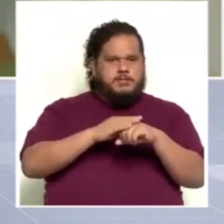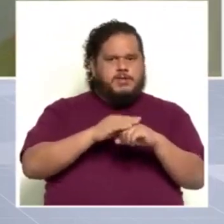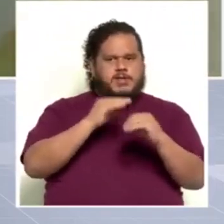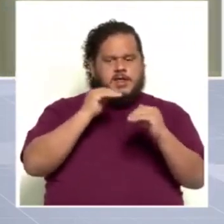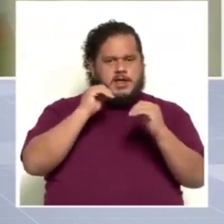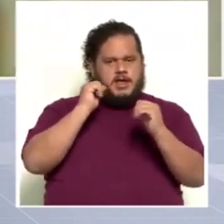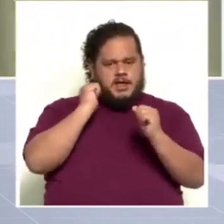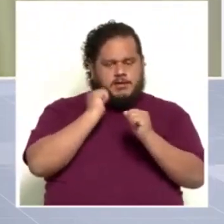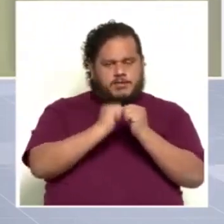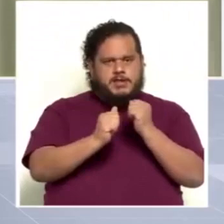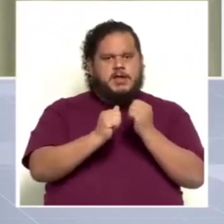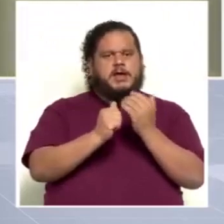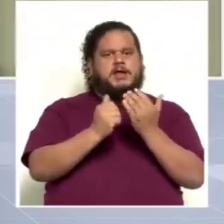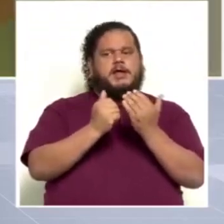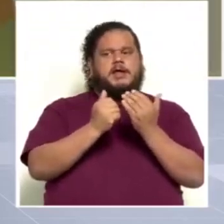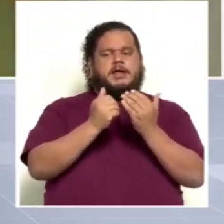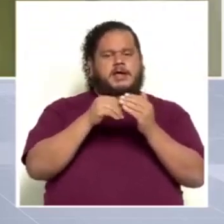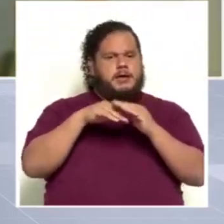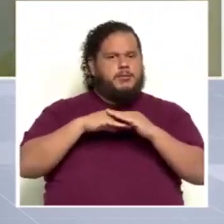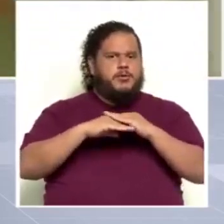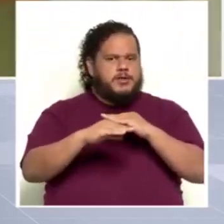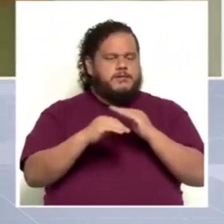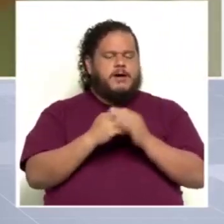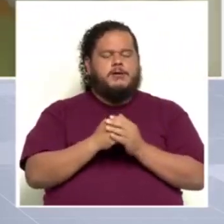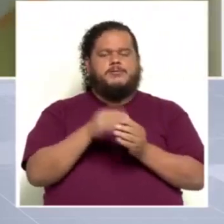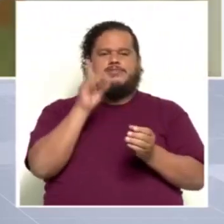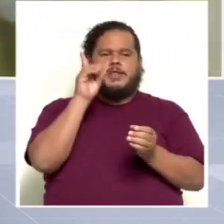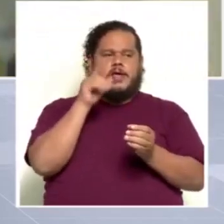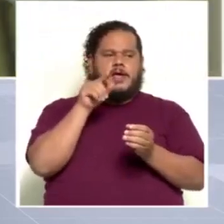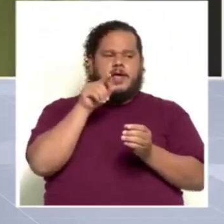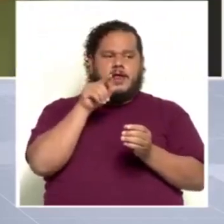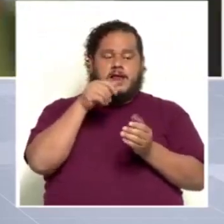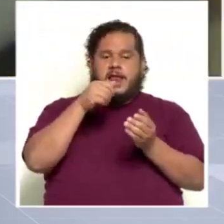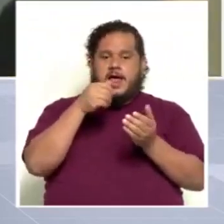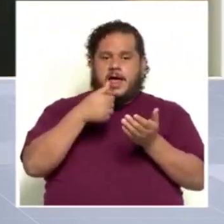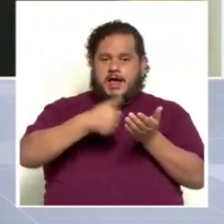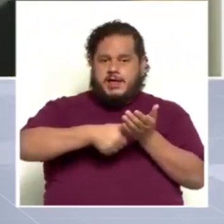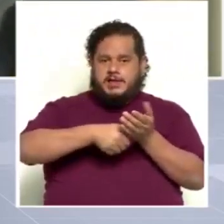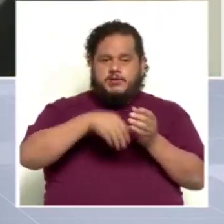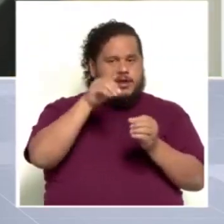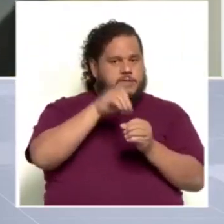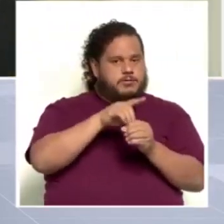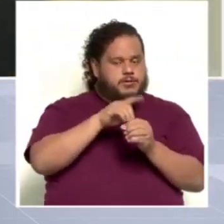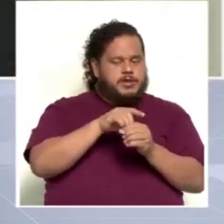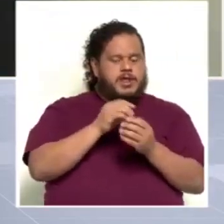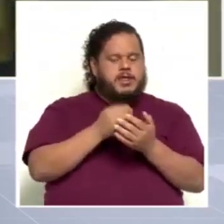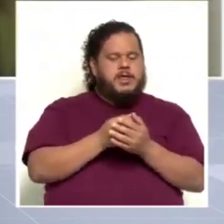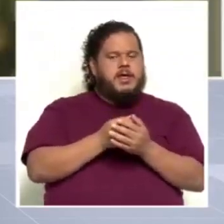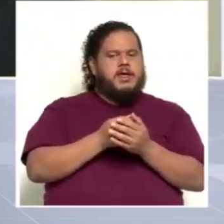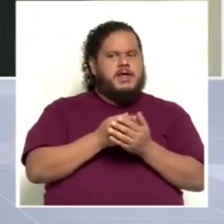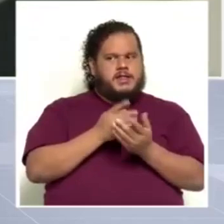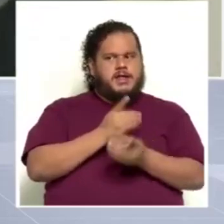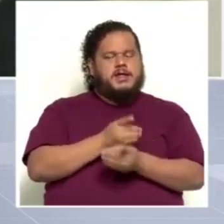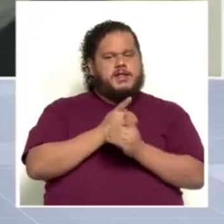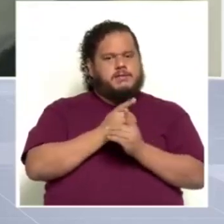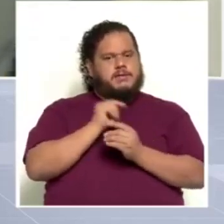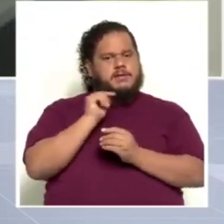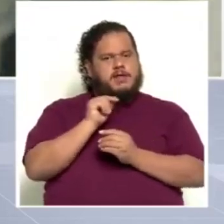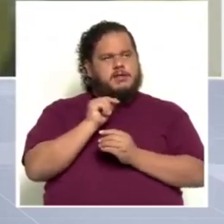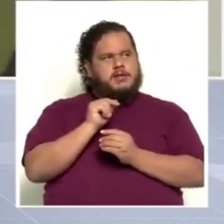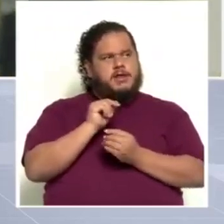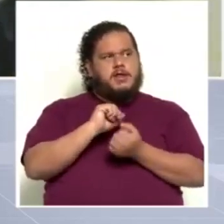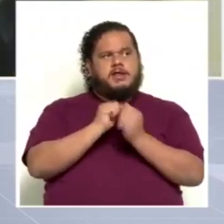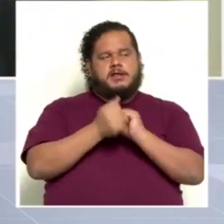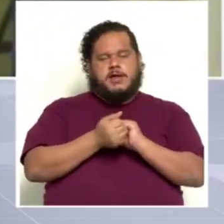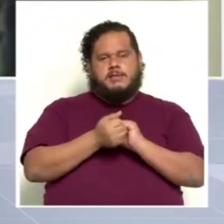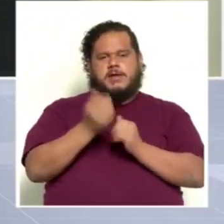la figura diputadil la que de alguna manera, digamos que sin advertir, ¿verdad? Y más bien defendiéndole, se